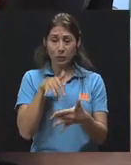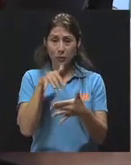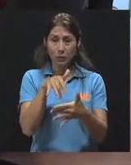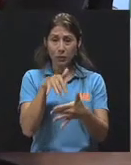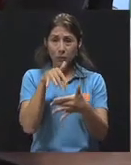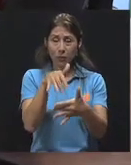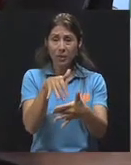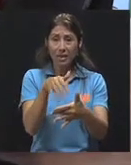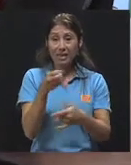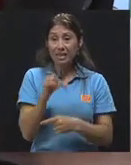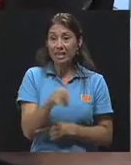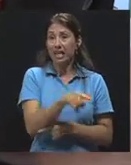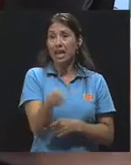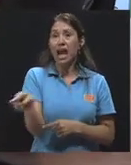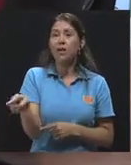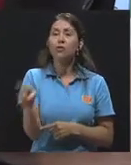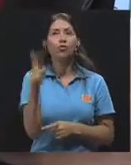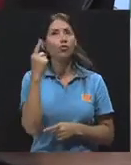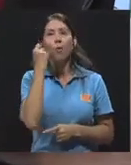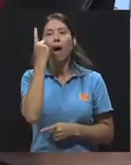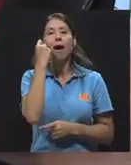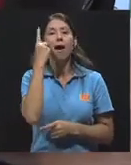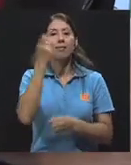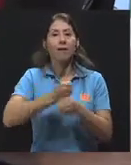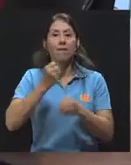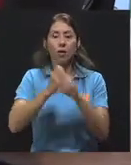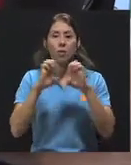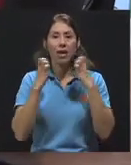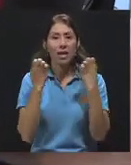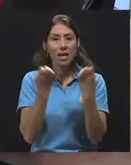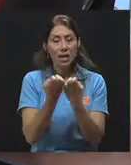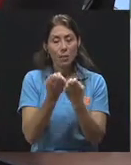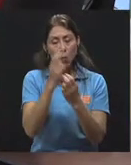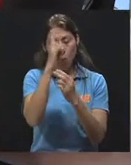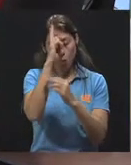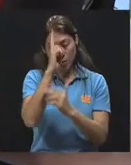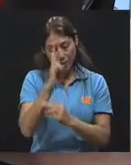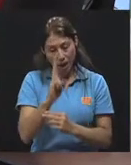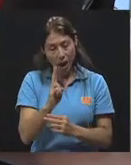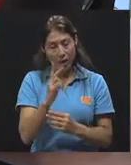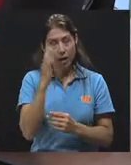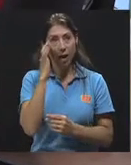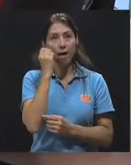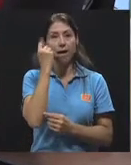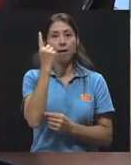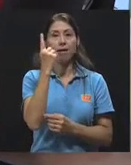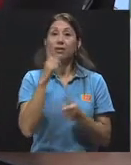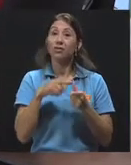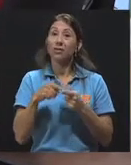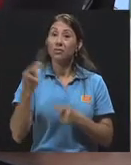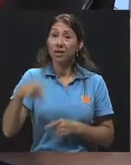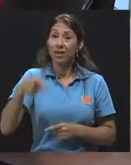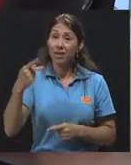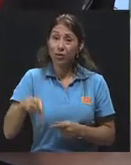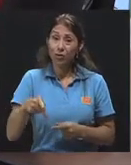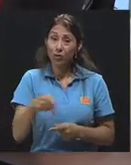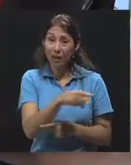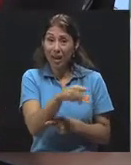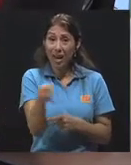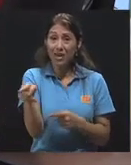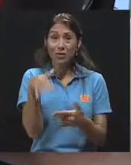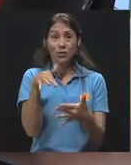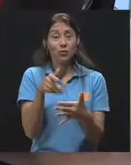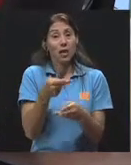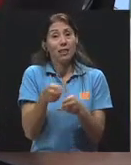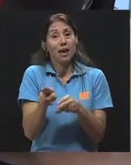les das ese sentido de trabajo en equipo y de aterrizaje y de humildad. Y es muy peligroso que gente con una formación tan corta